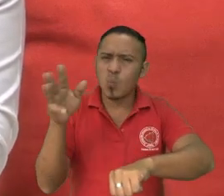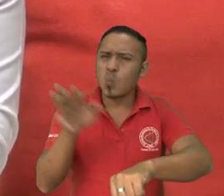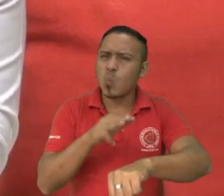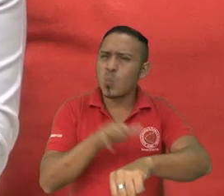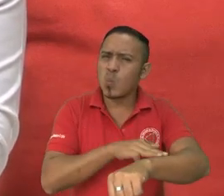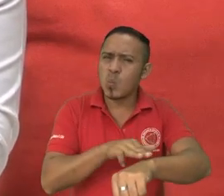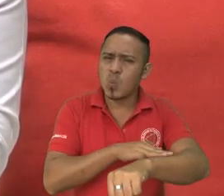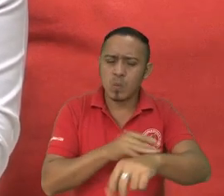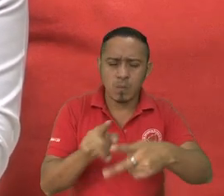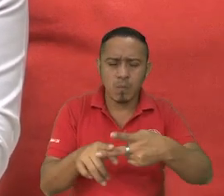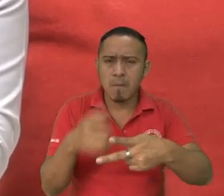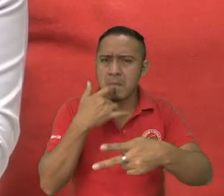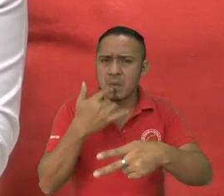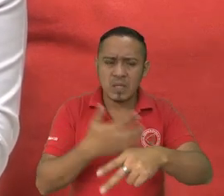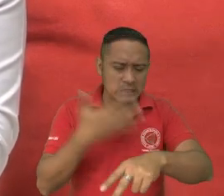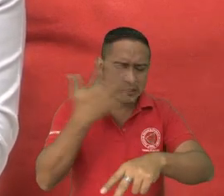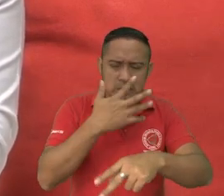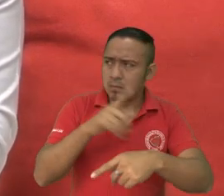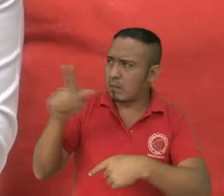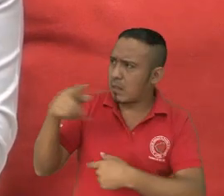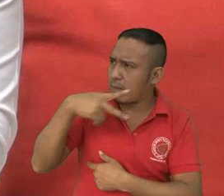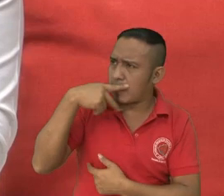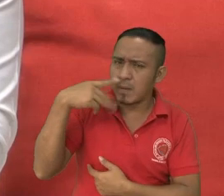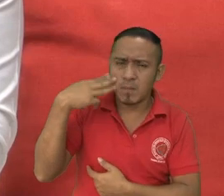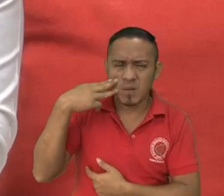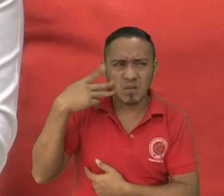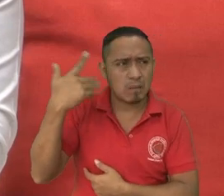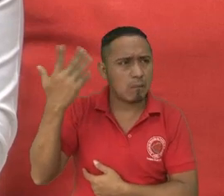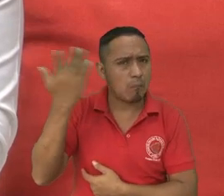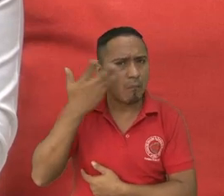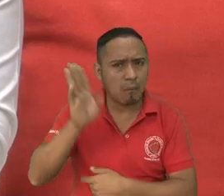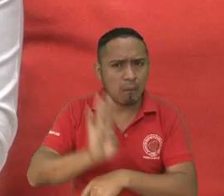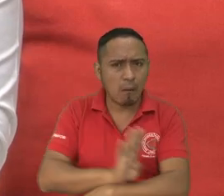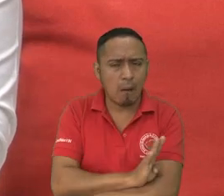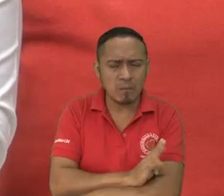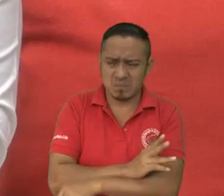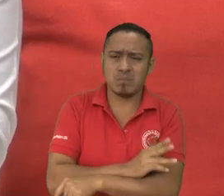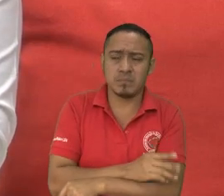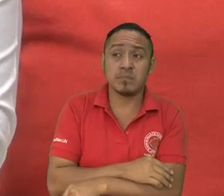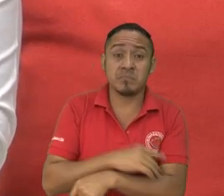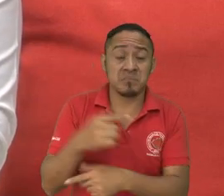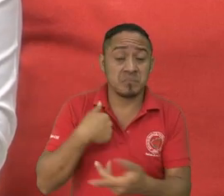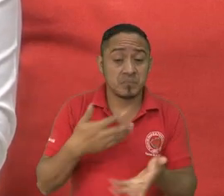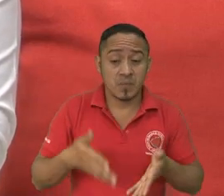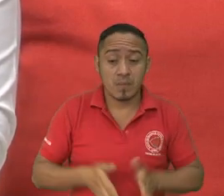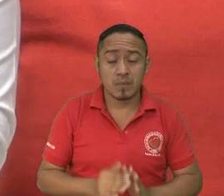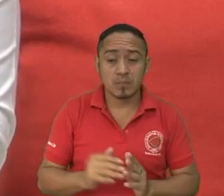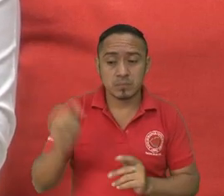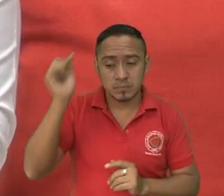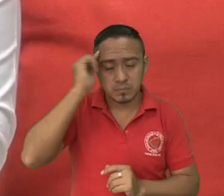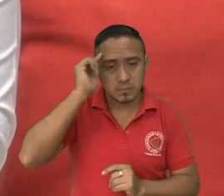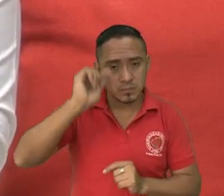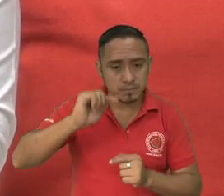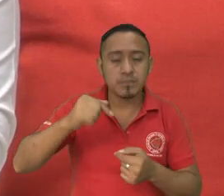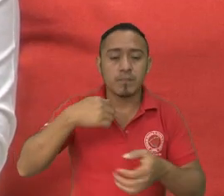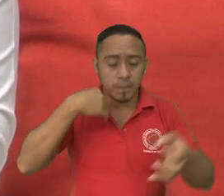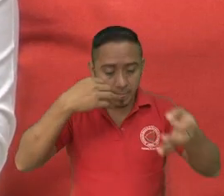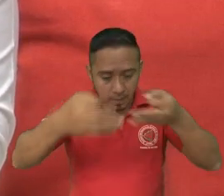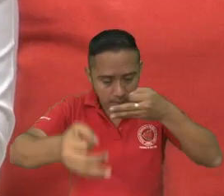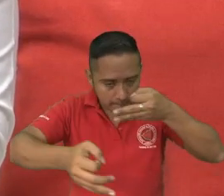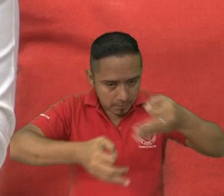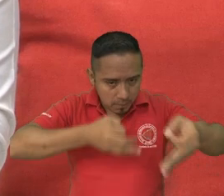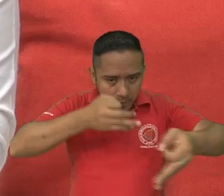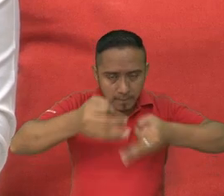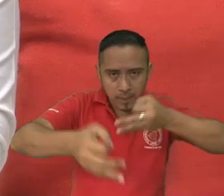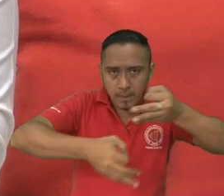negro? Si mis padres son blancos, ¿por qué nací así? Entonces, conforme ellos vayan creciendo, hay que irle diciendo a los